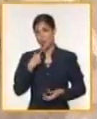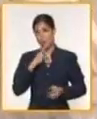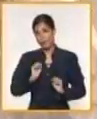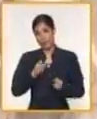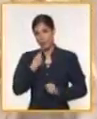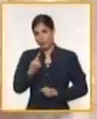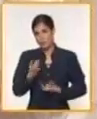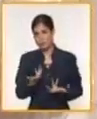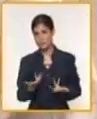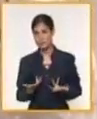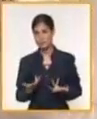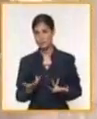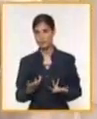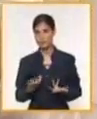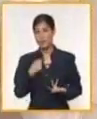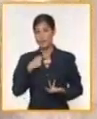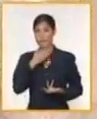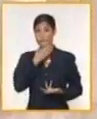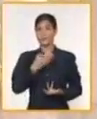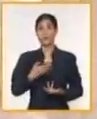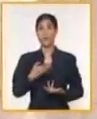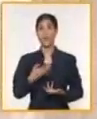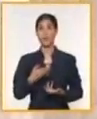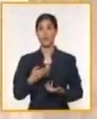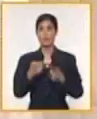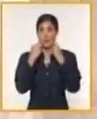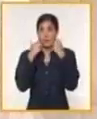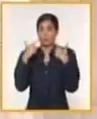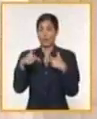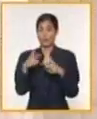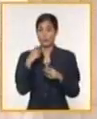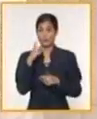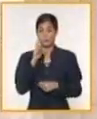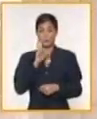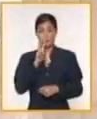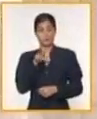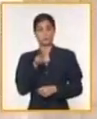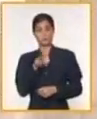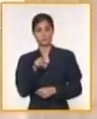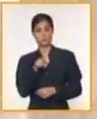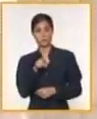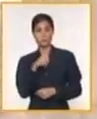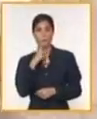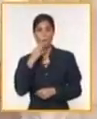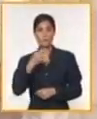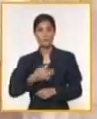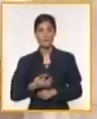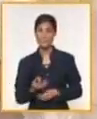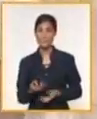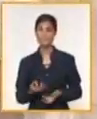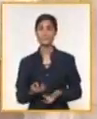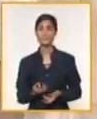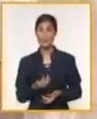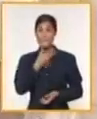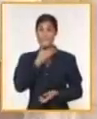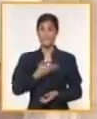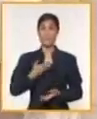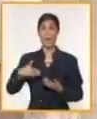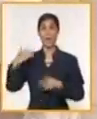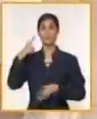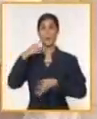que hablaba de eso y la importancia, y tú ves las líneas hoy y tú dices, bueno, era un genio porque realmente